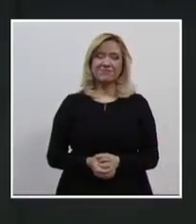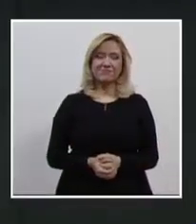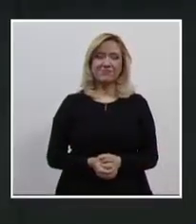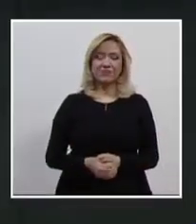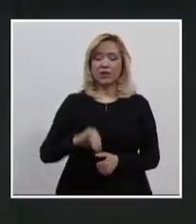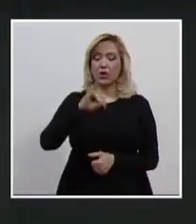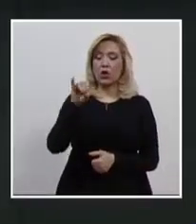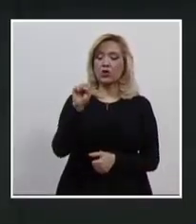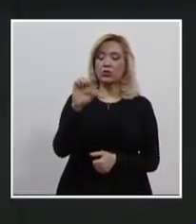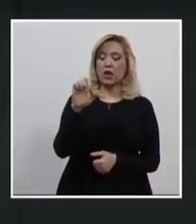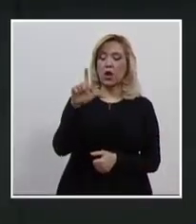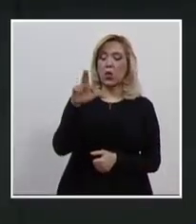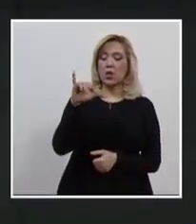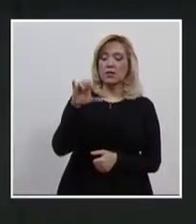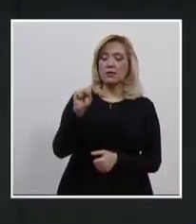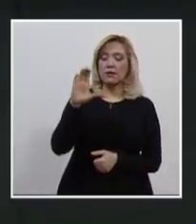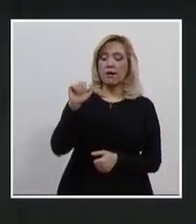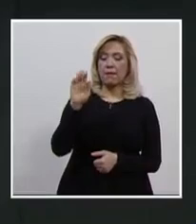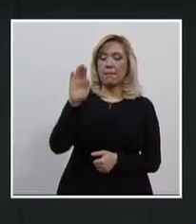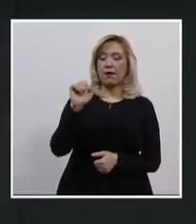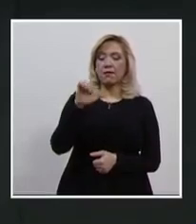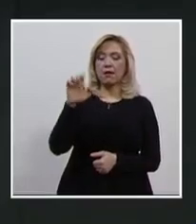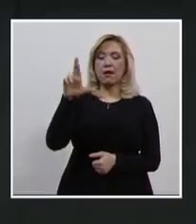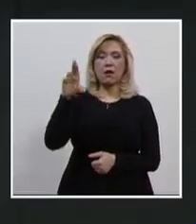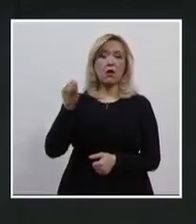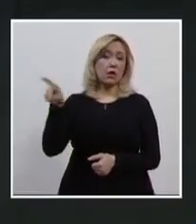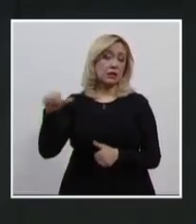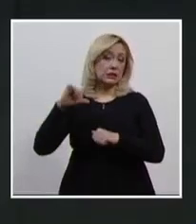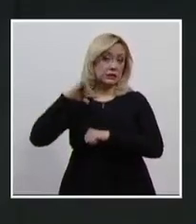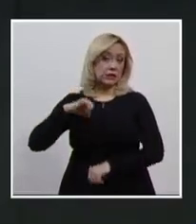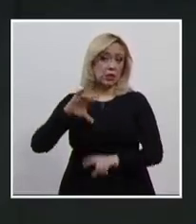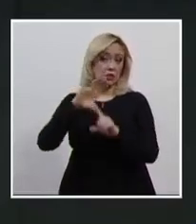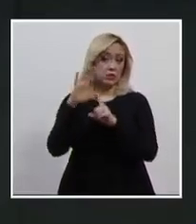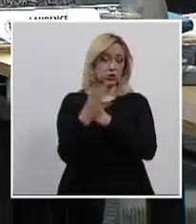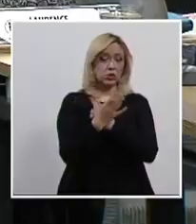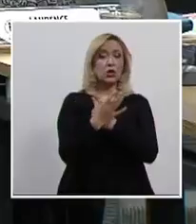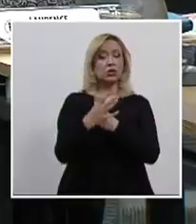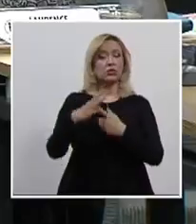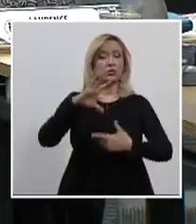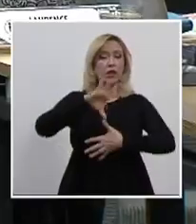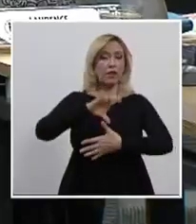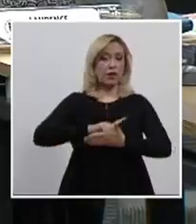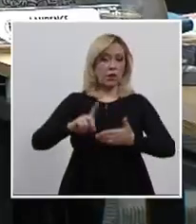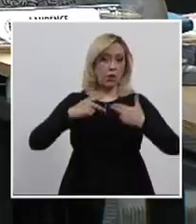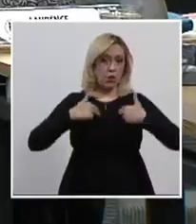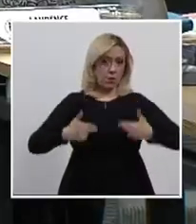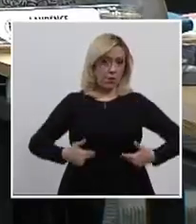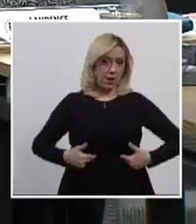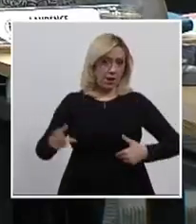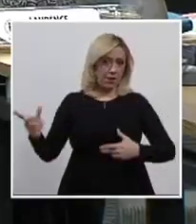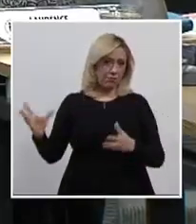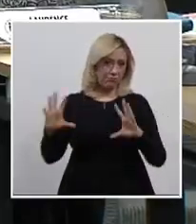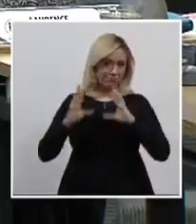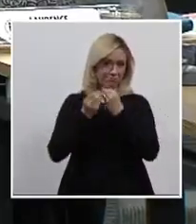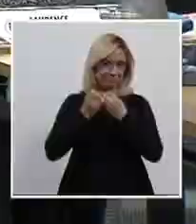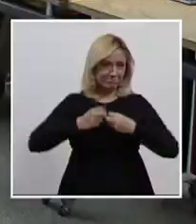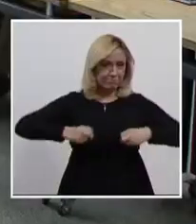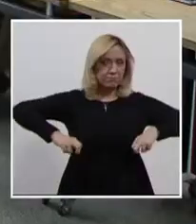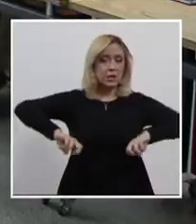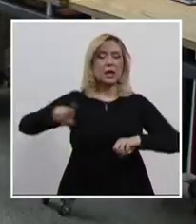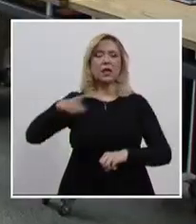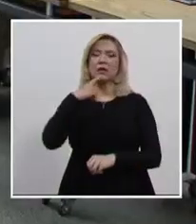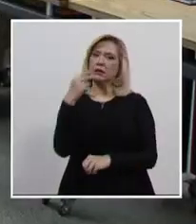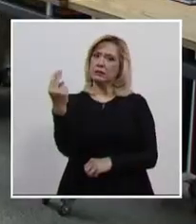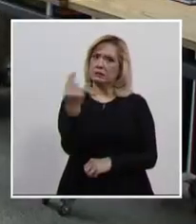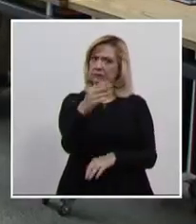José Luis Caballero, comisionado de la Comisión Interamericana de Derechos Humanos, se pronunció por la defensa de la